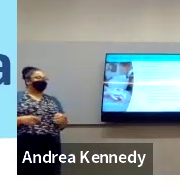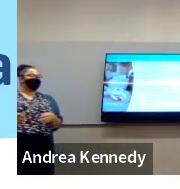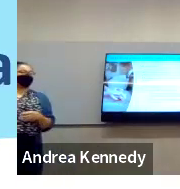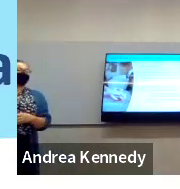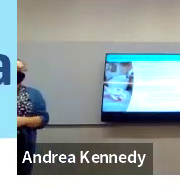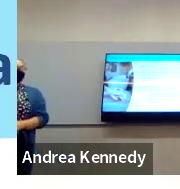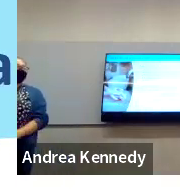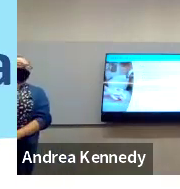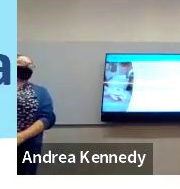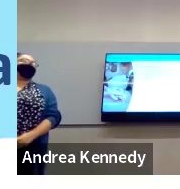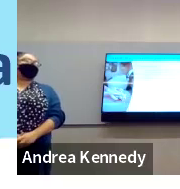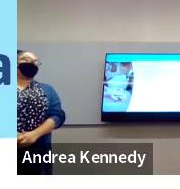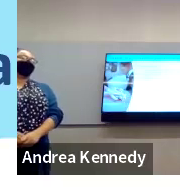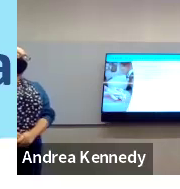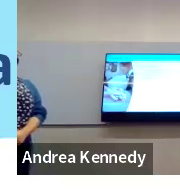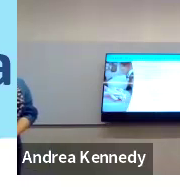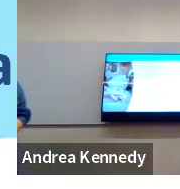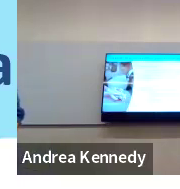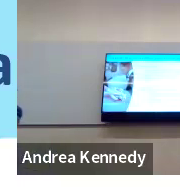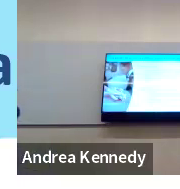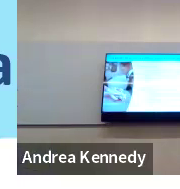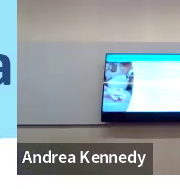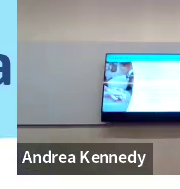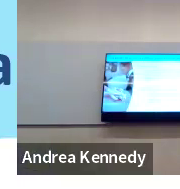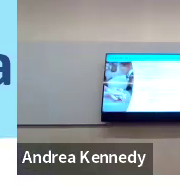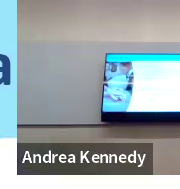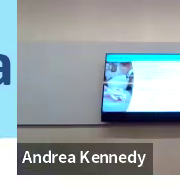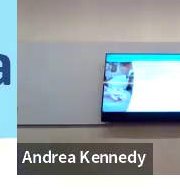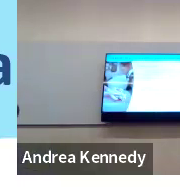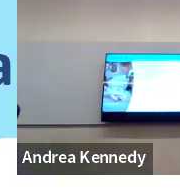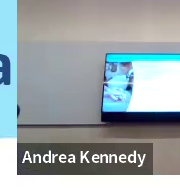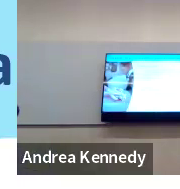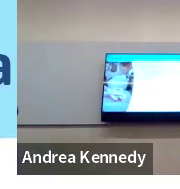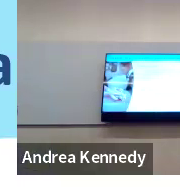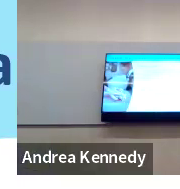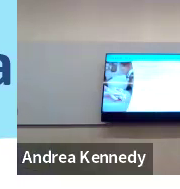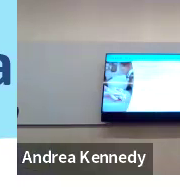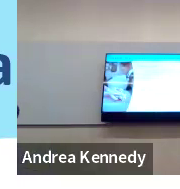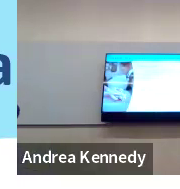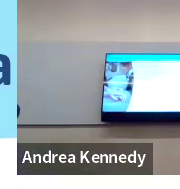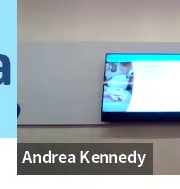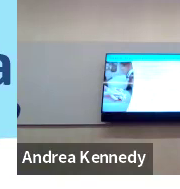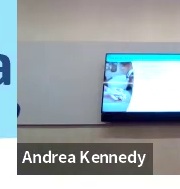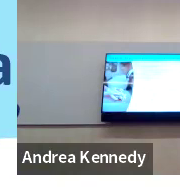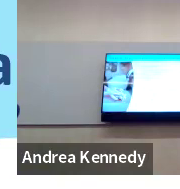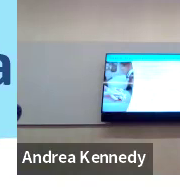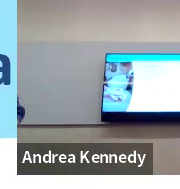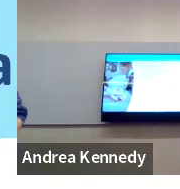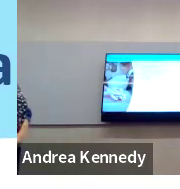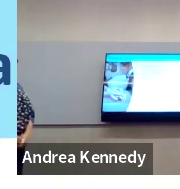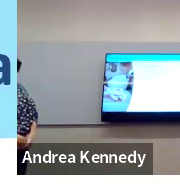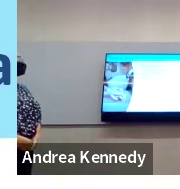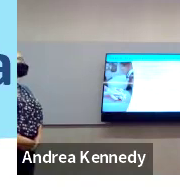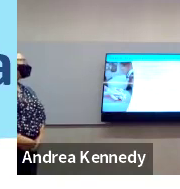Son los gastos de los servicios públicos, si es que llegan a aumentar y es más de lo que normalmente ustedes